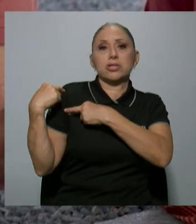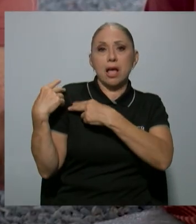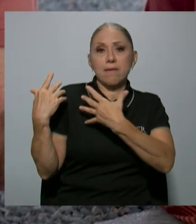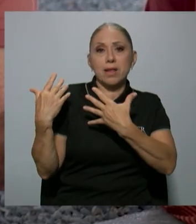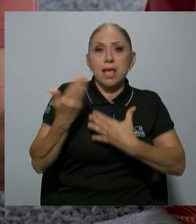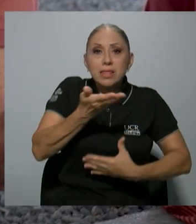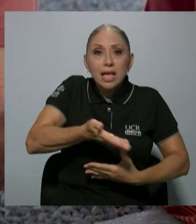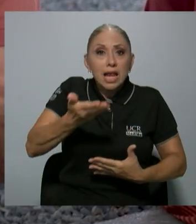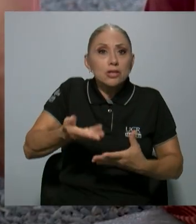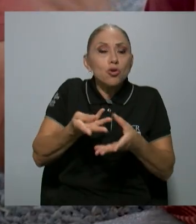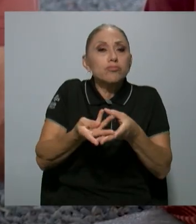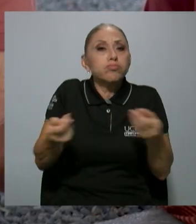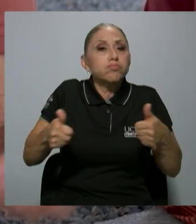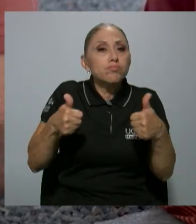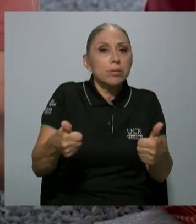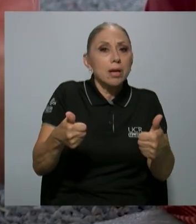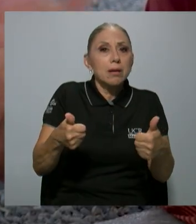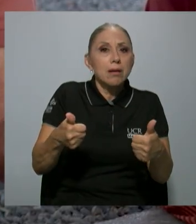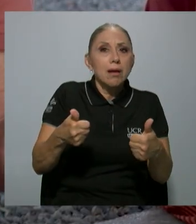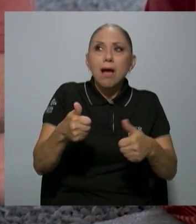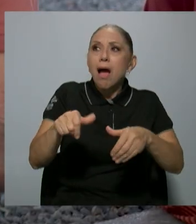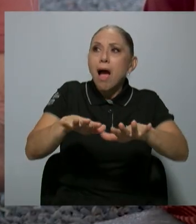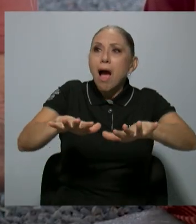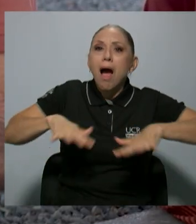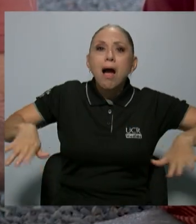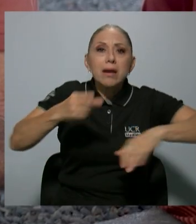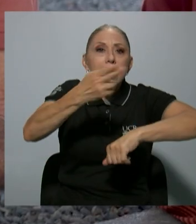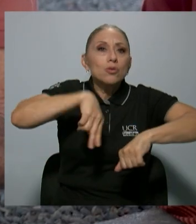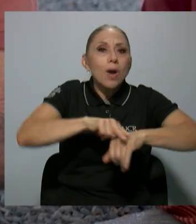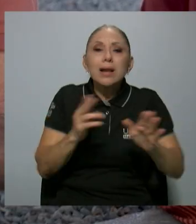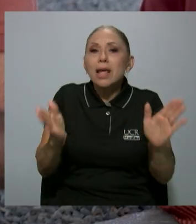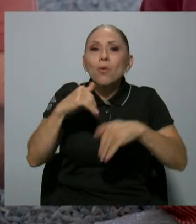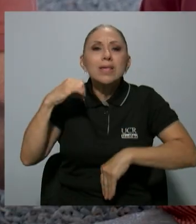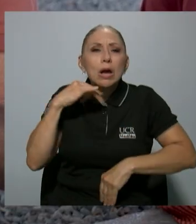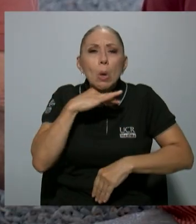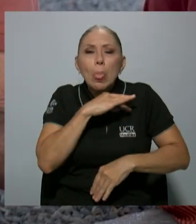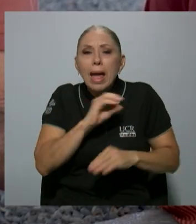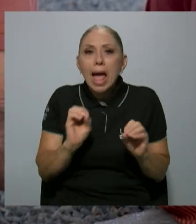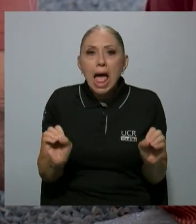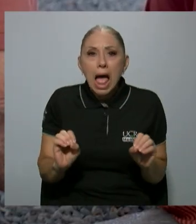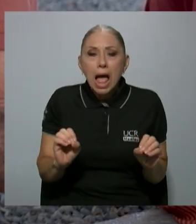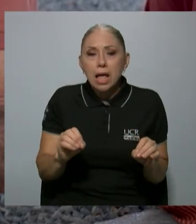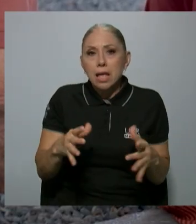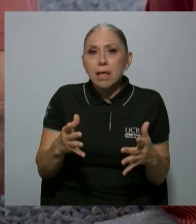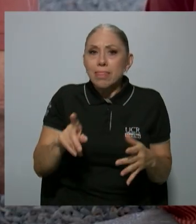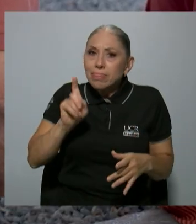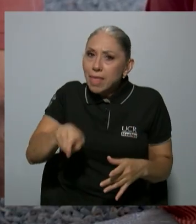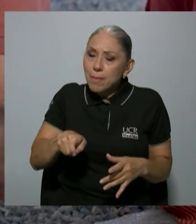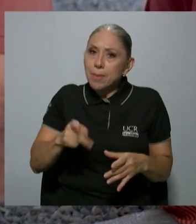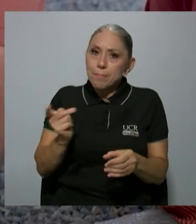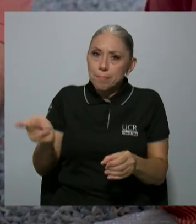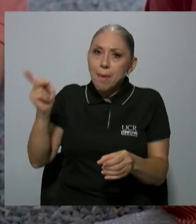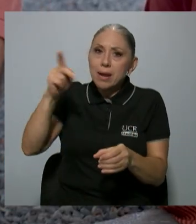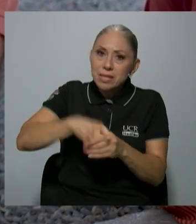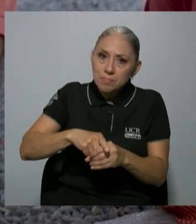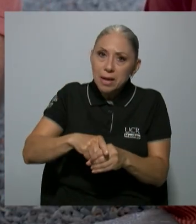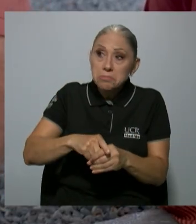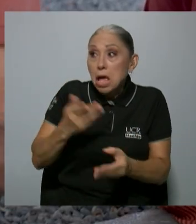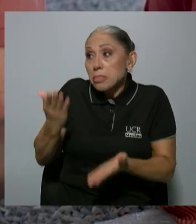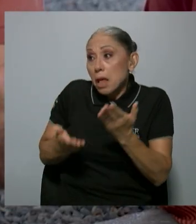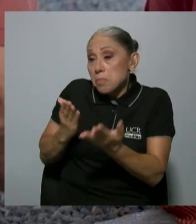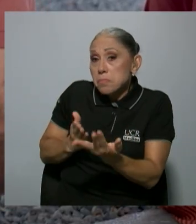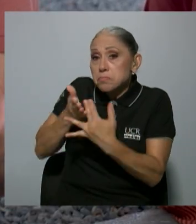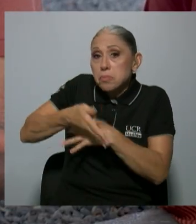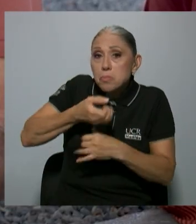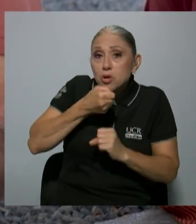que las cosas salgan bien en la parte natural, ¿verdad? Y no haya contaminaciones y no haya ese tipo de cosas. Tiene que activamente participar a través posiblemente de la